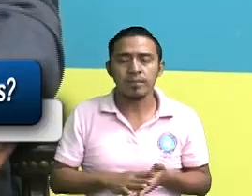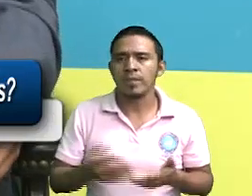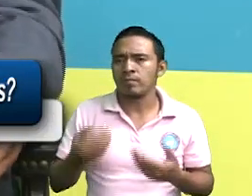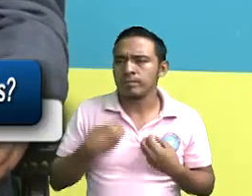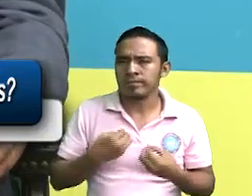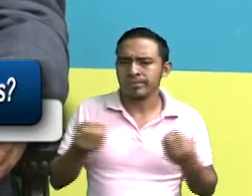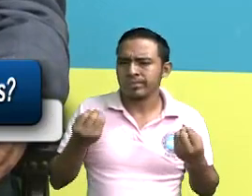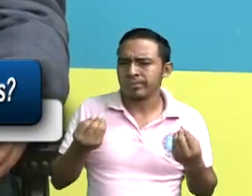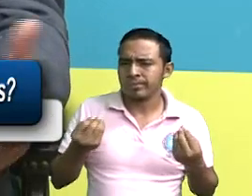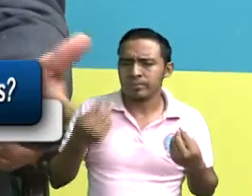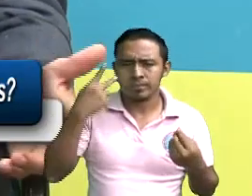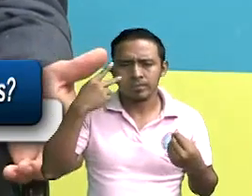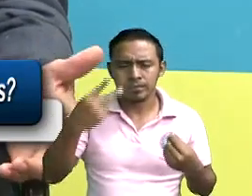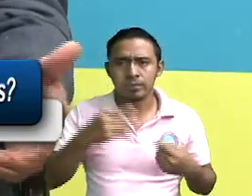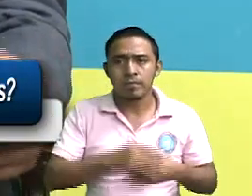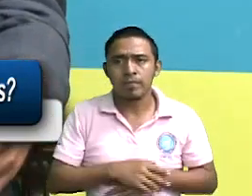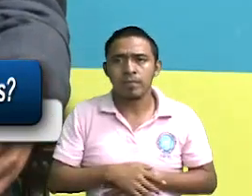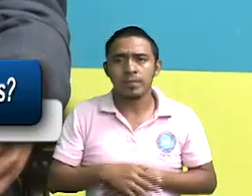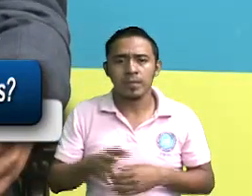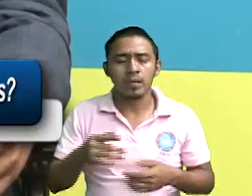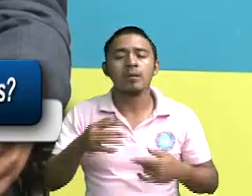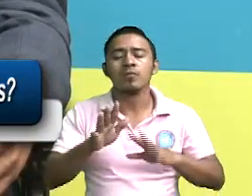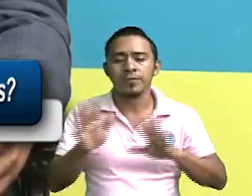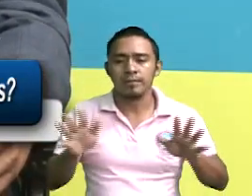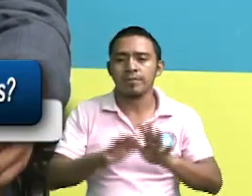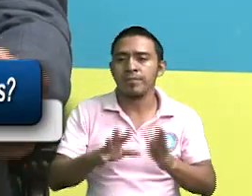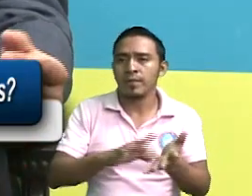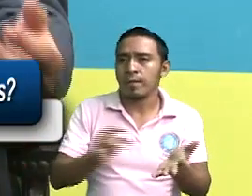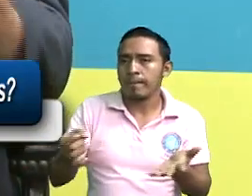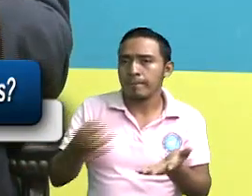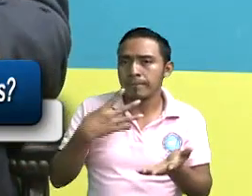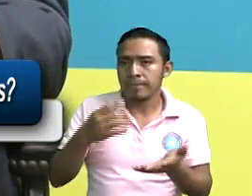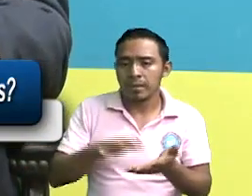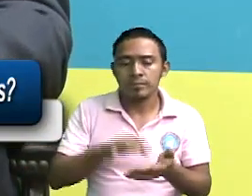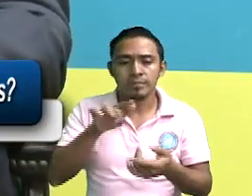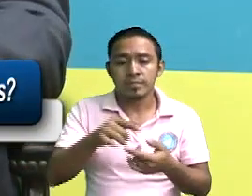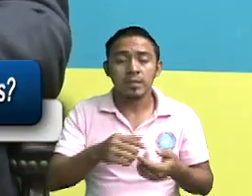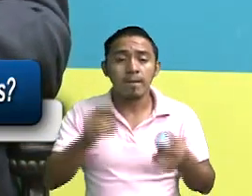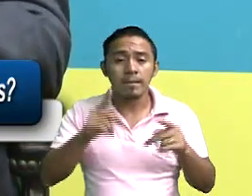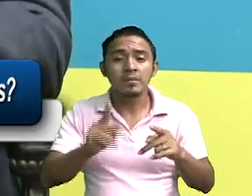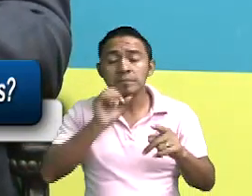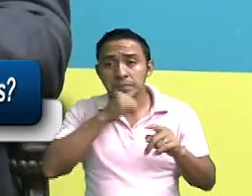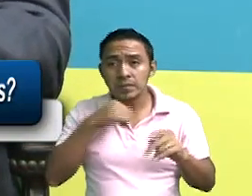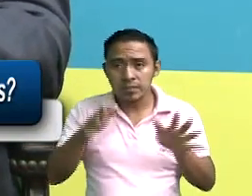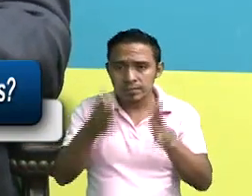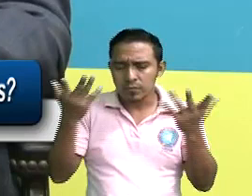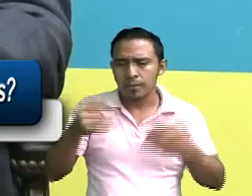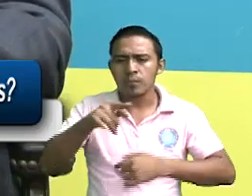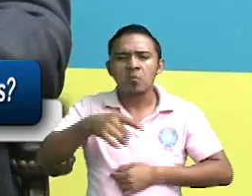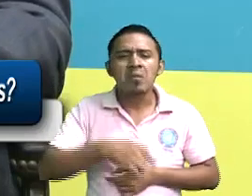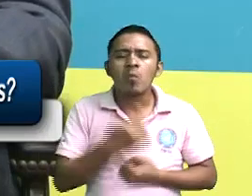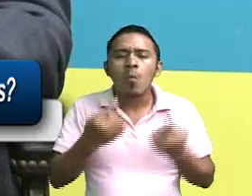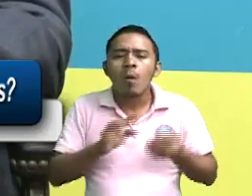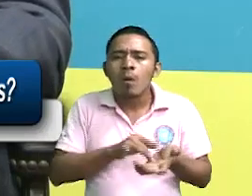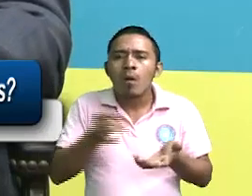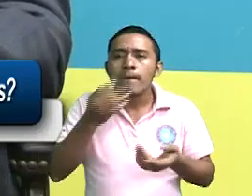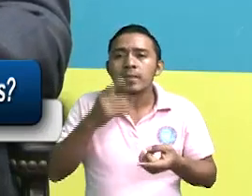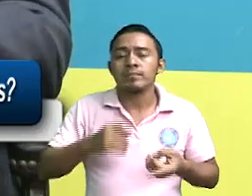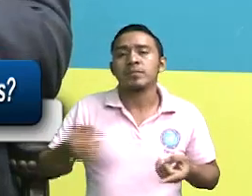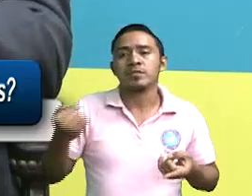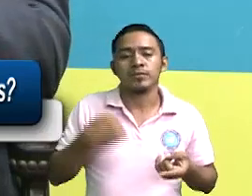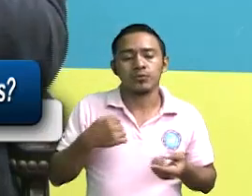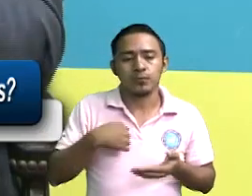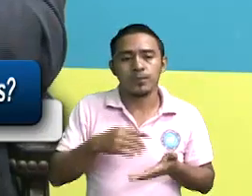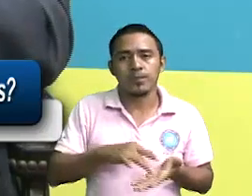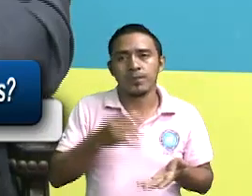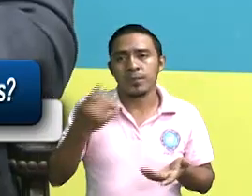nosotros revisemos medicamentos en los pacientes mayores. Nosotros le preguntamos al paciente, bueno, ¿y usted qué está tomando? Y el paciente dice, yo